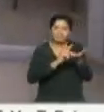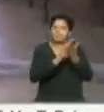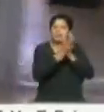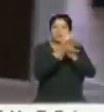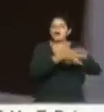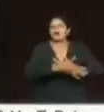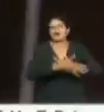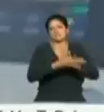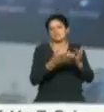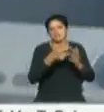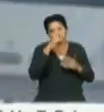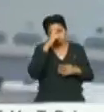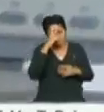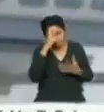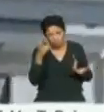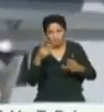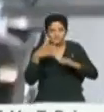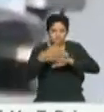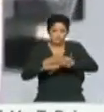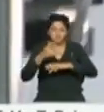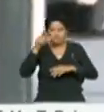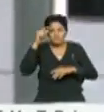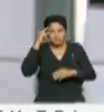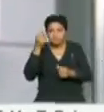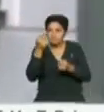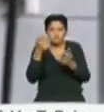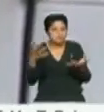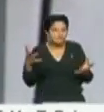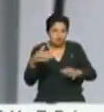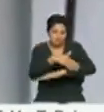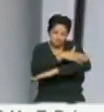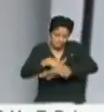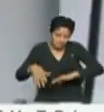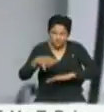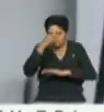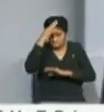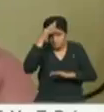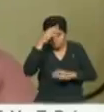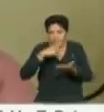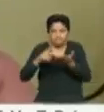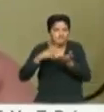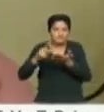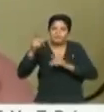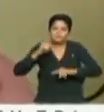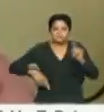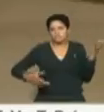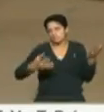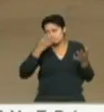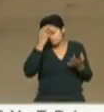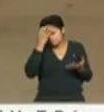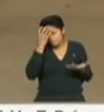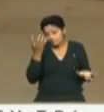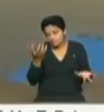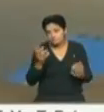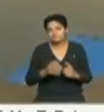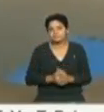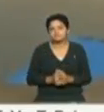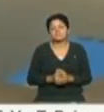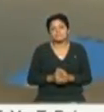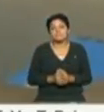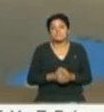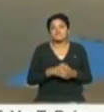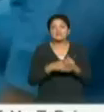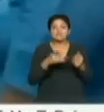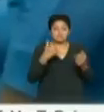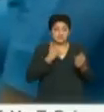sino sacrificando hospitales, escuelas y carreteras, todo subsidiado por un pueblo. Entre algunos beneficios que prevé la ley está